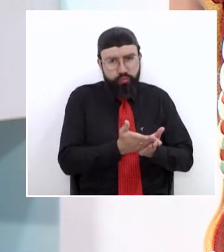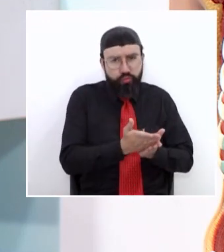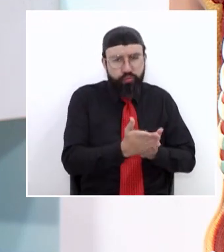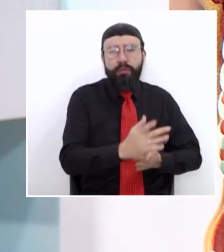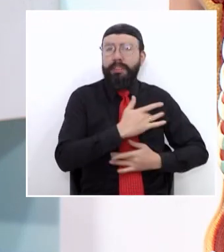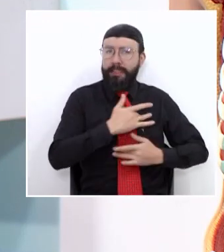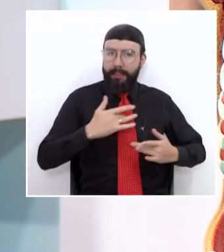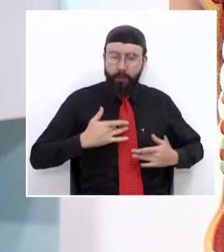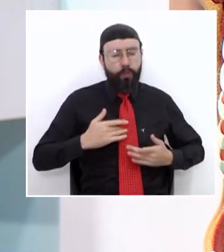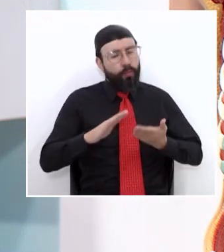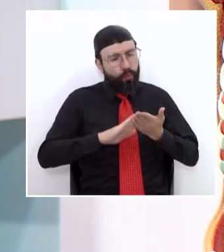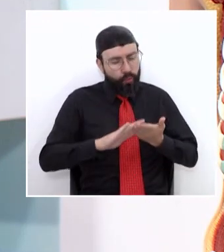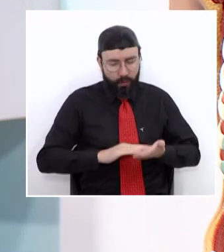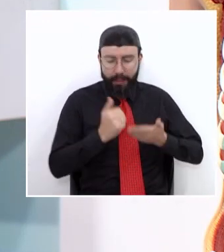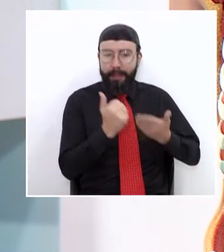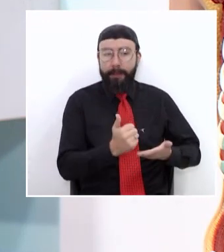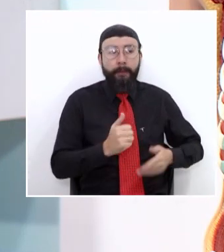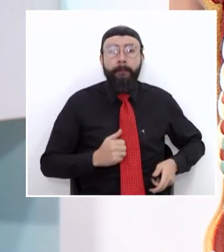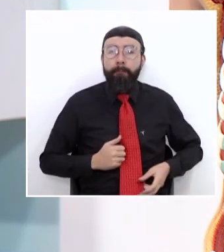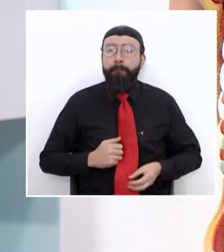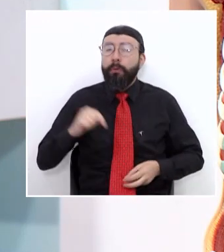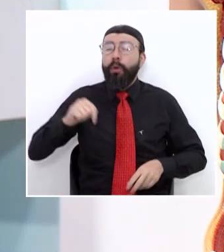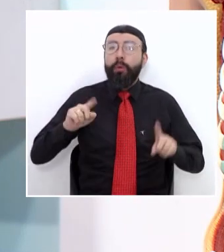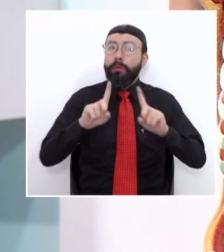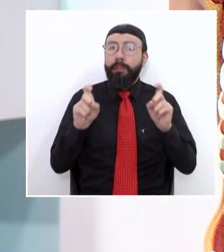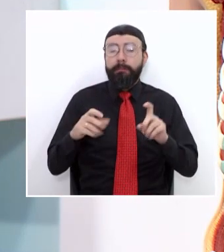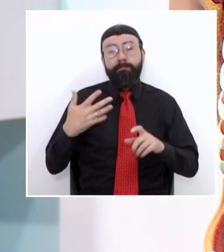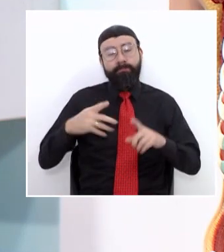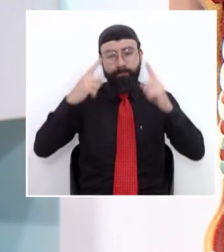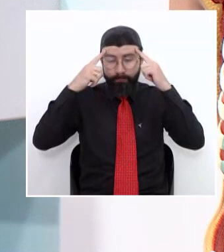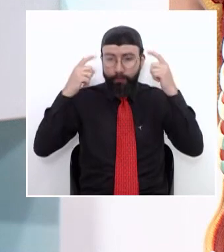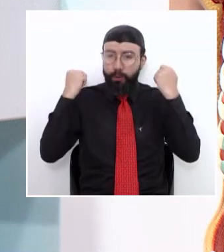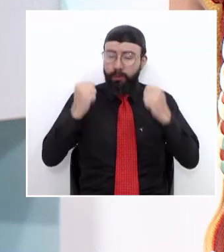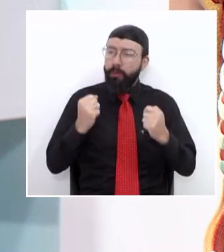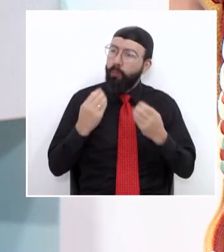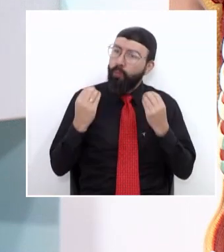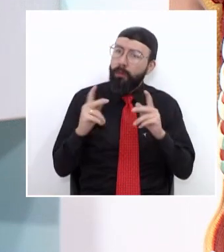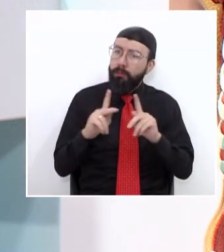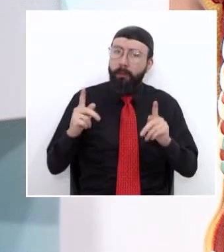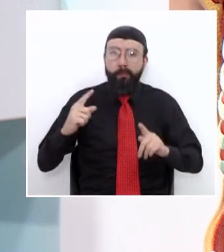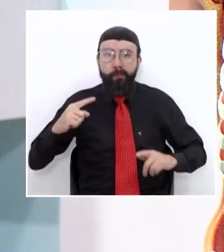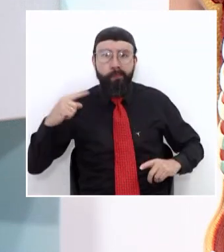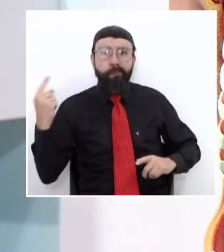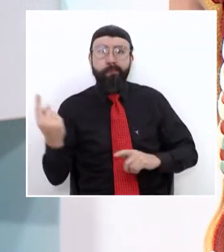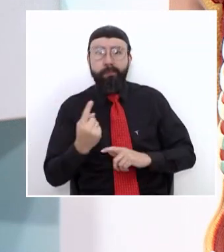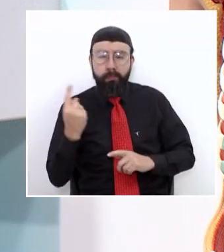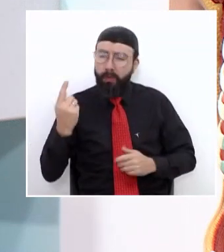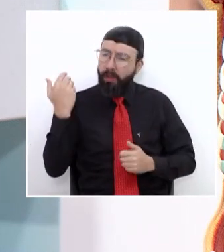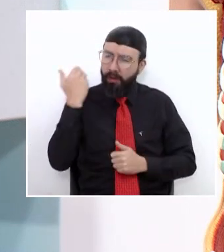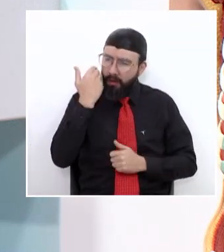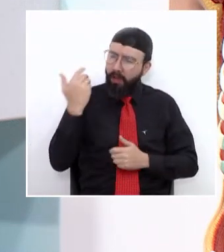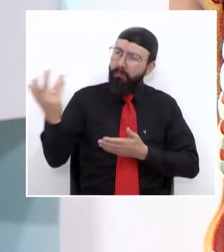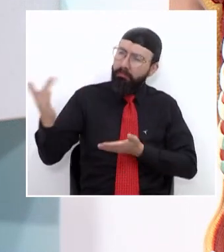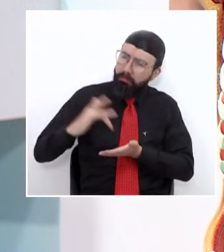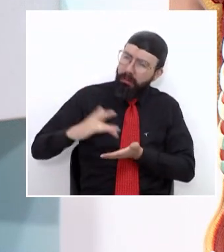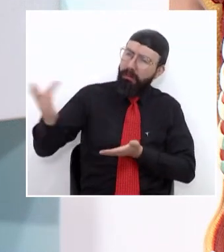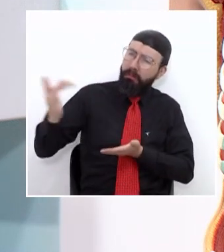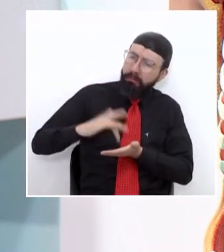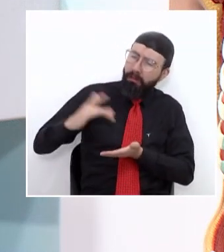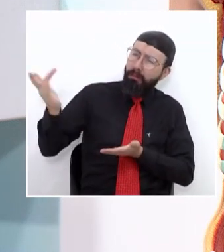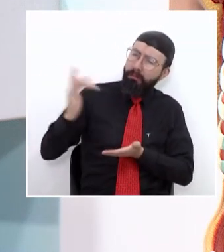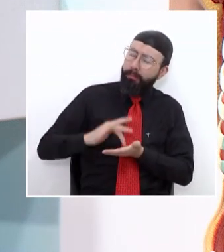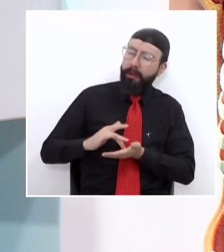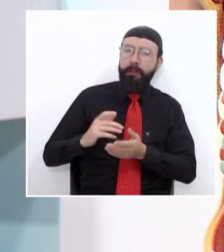mucho. Y la finalidad de este tema es ver tantas personas que están presentando historias clínicas de